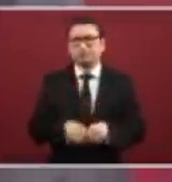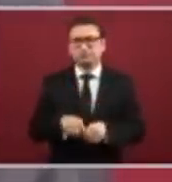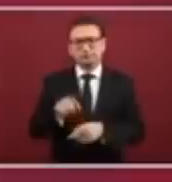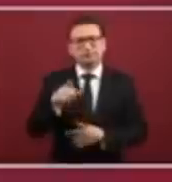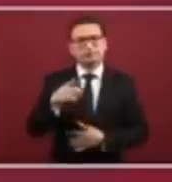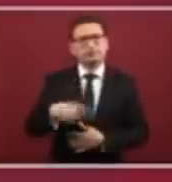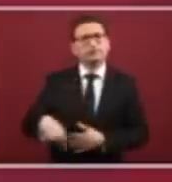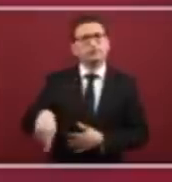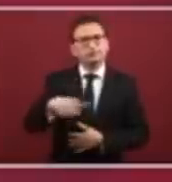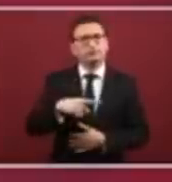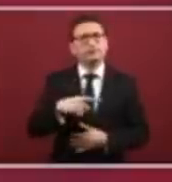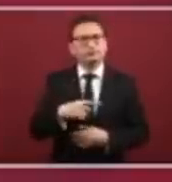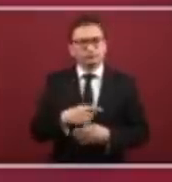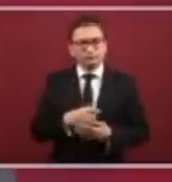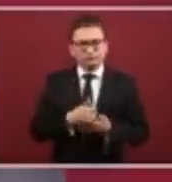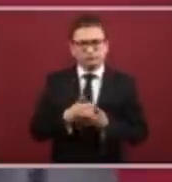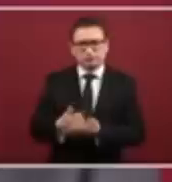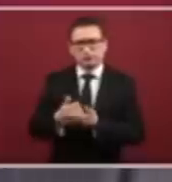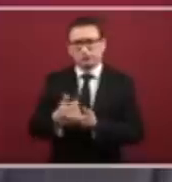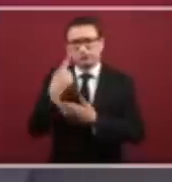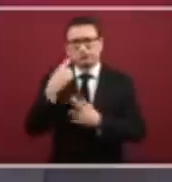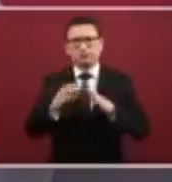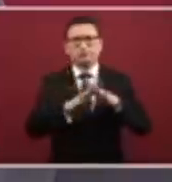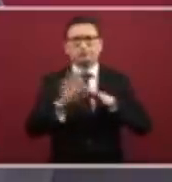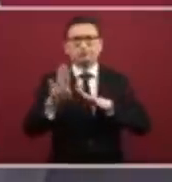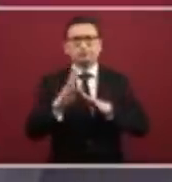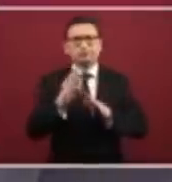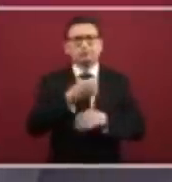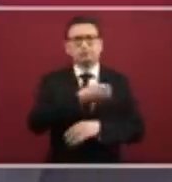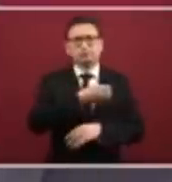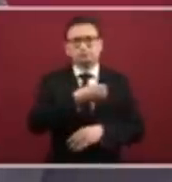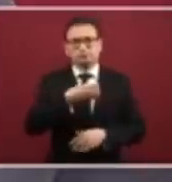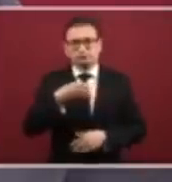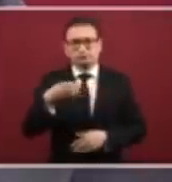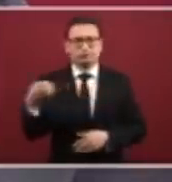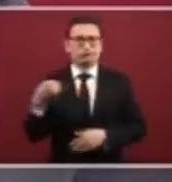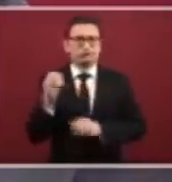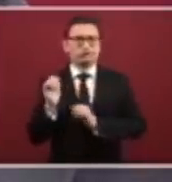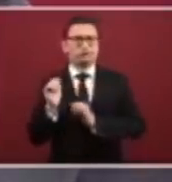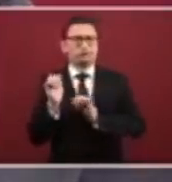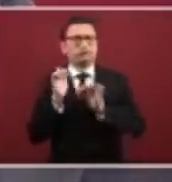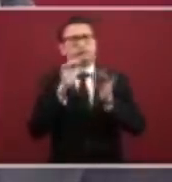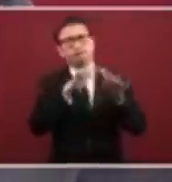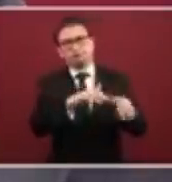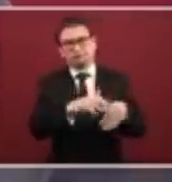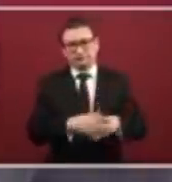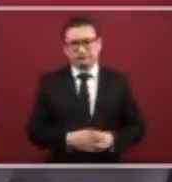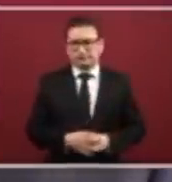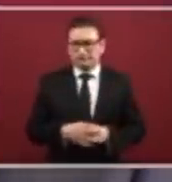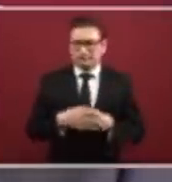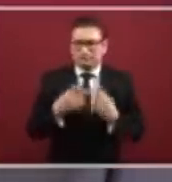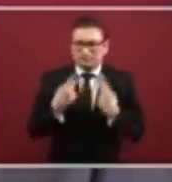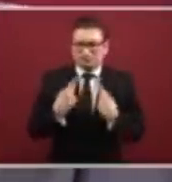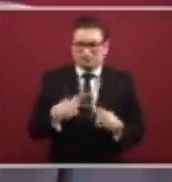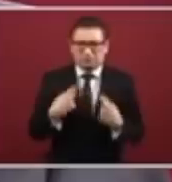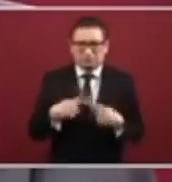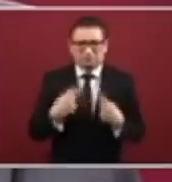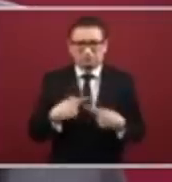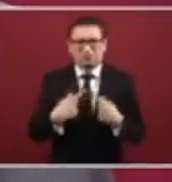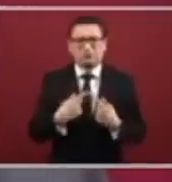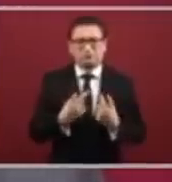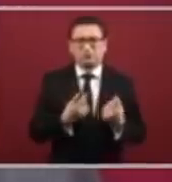sea una migración ordenada, que no haya personas que